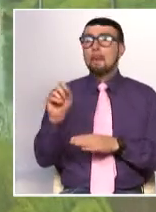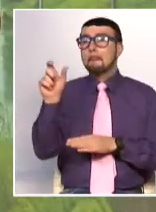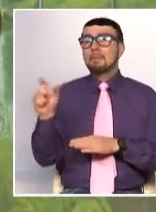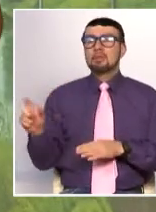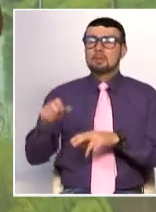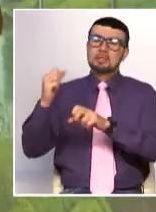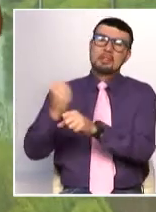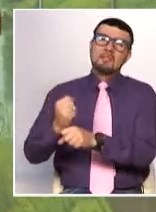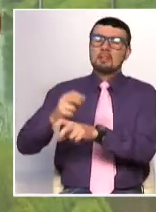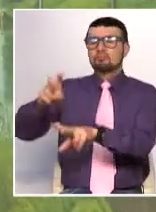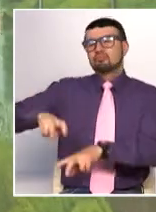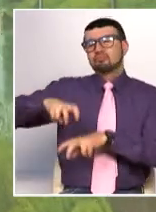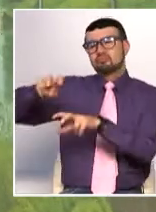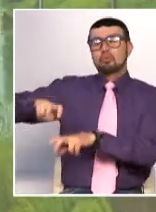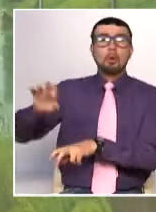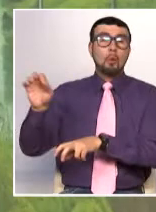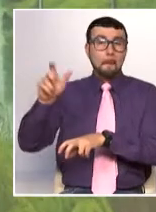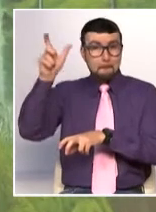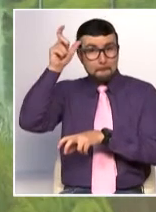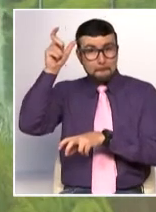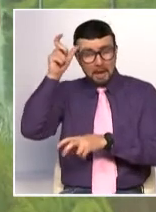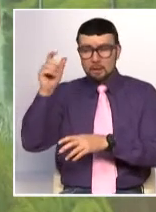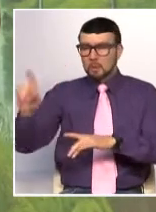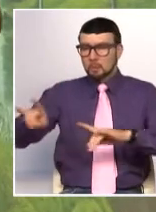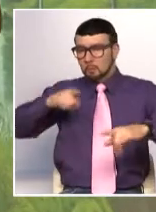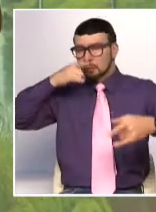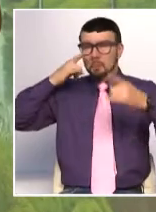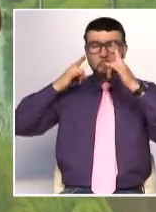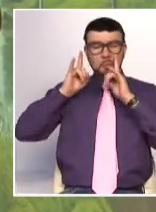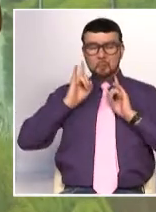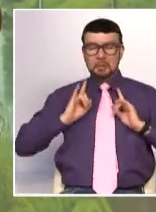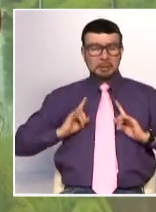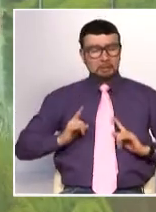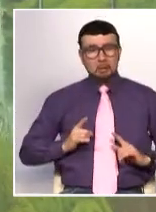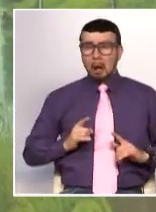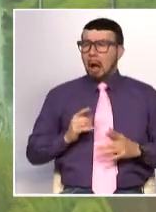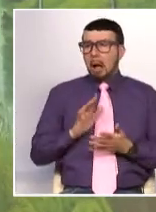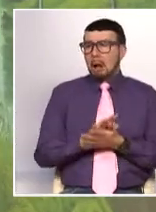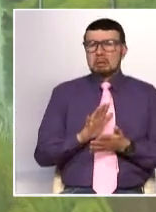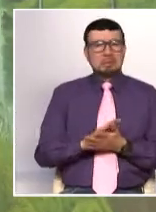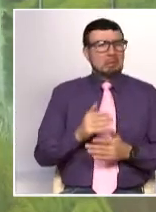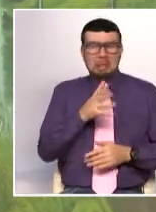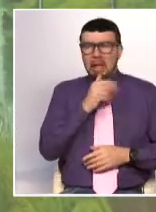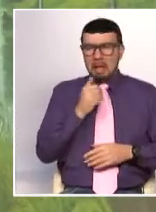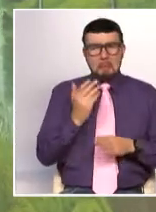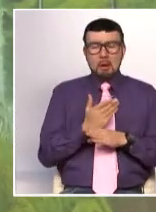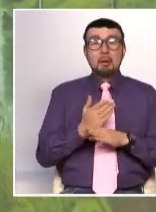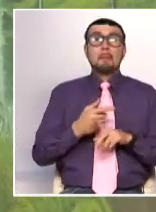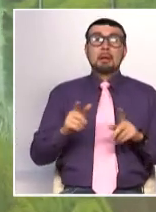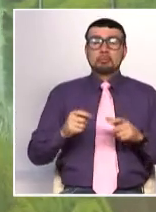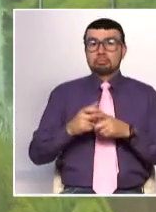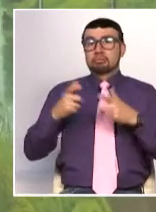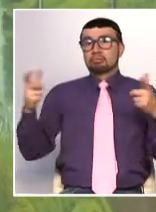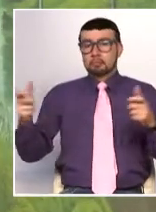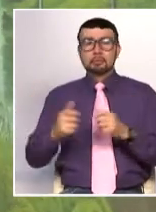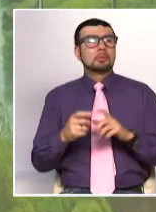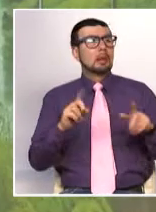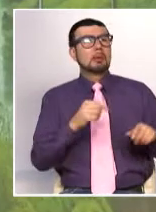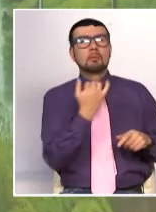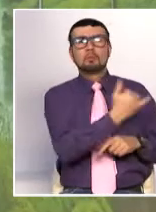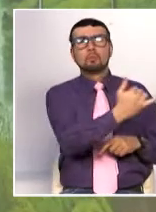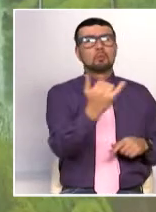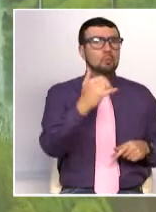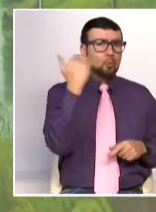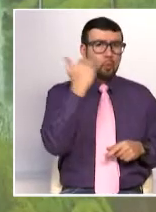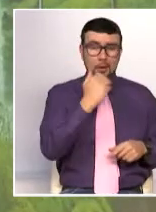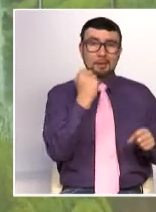ganado con ese tipo de cosas pues tienen unas exposiciones más grandes pero en el día a día las amas de casa por ejemplo tienen unas exposiciones a un mundo de químicos que no